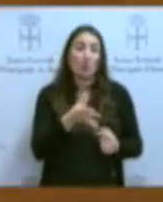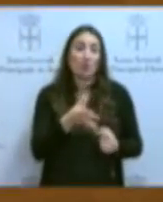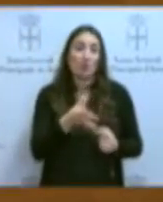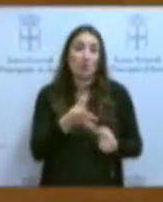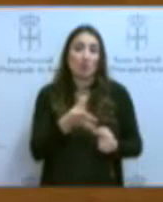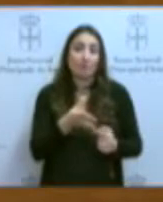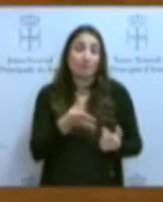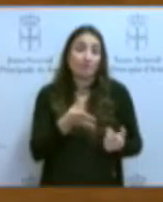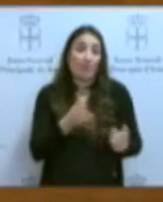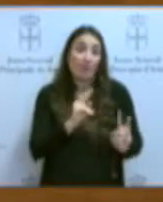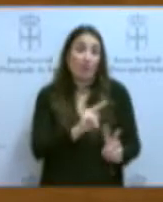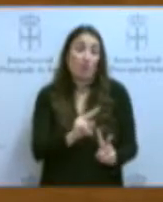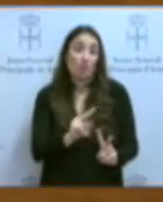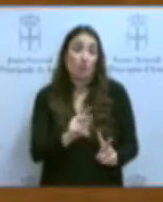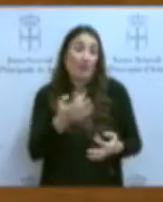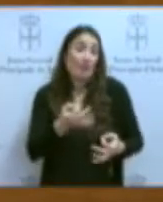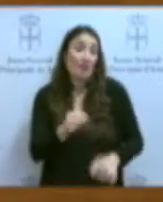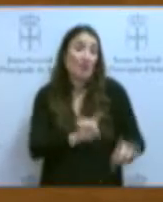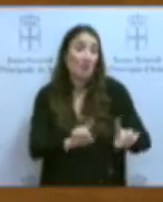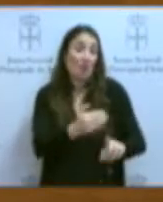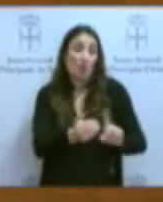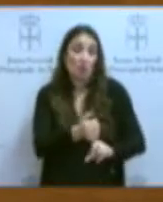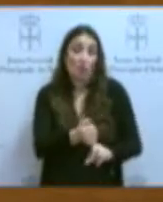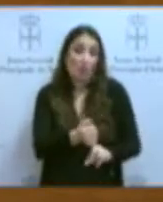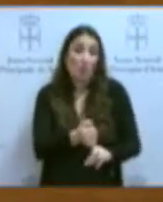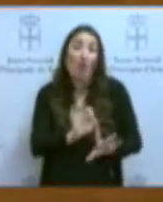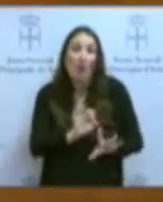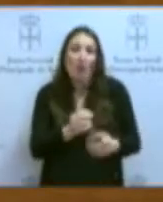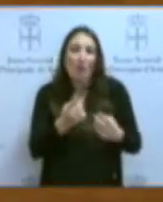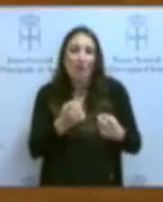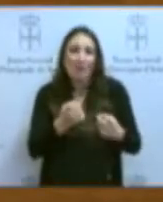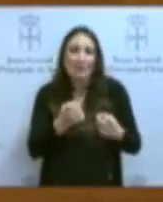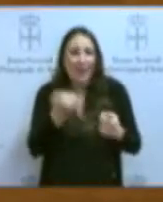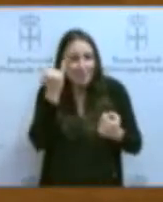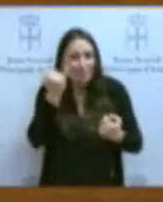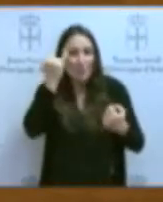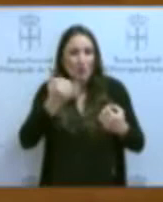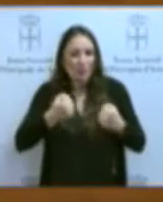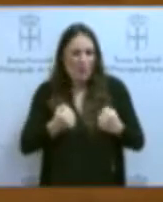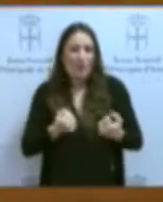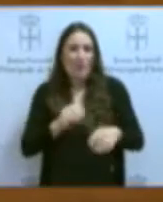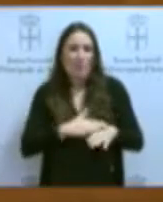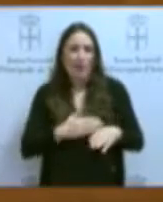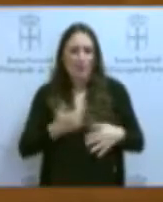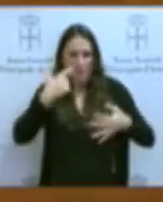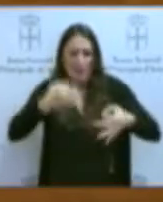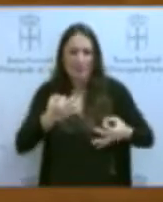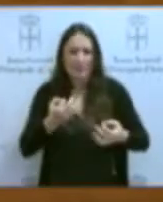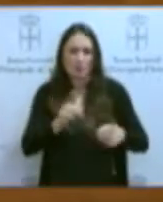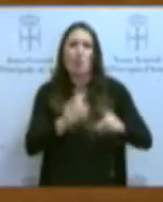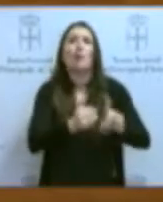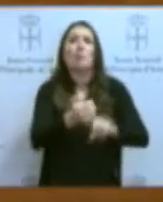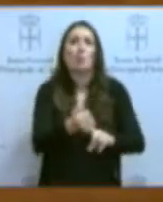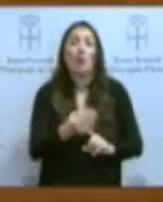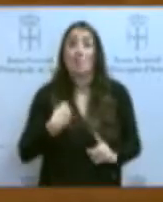se solucionan o no hay la iniciativa necesaria para solucionar los problemas que tenemos fuera. Como decía el